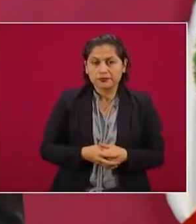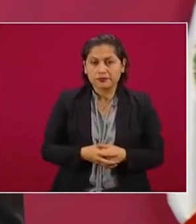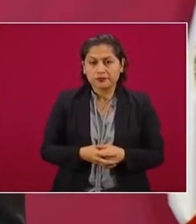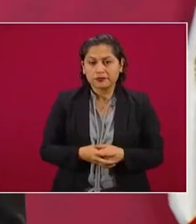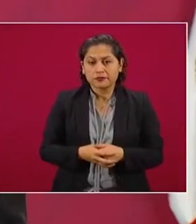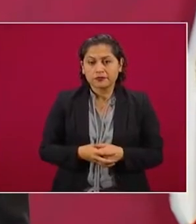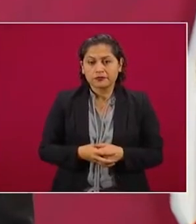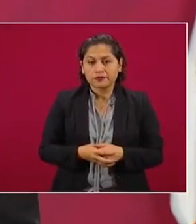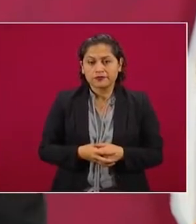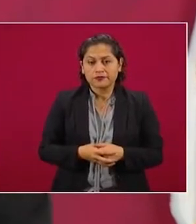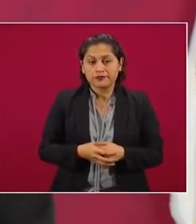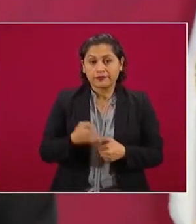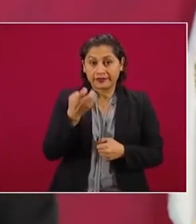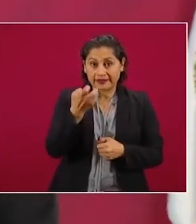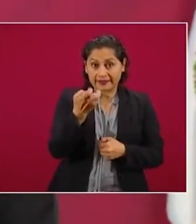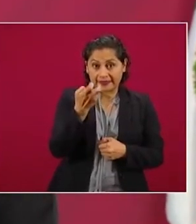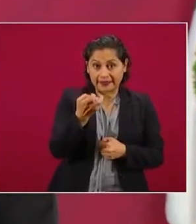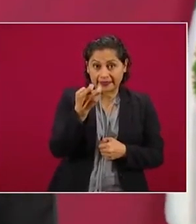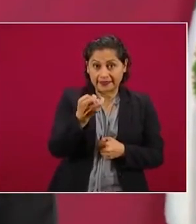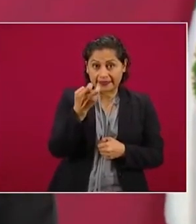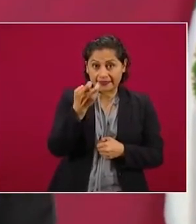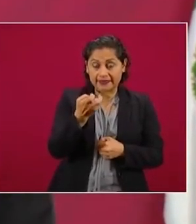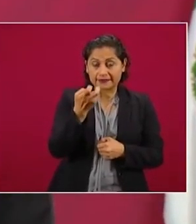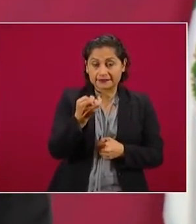a un mandato